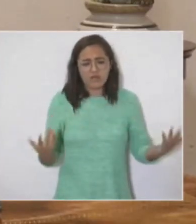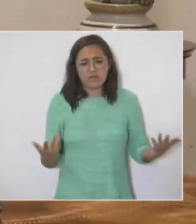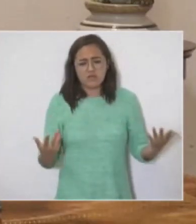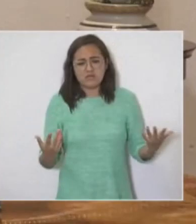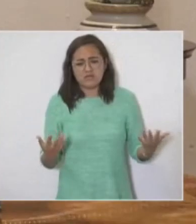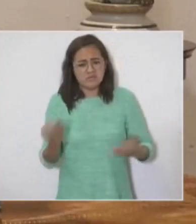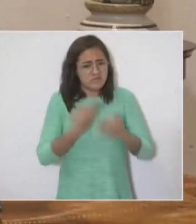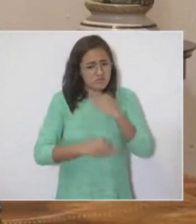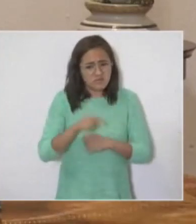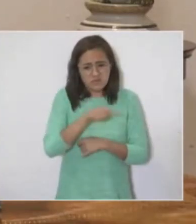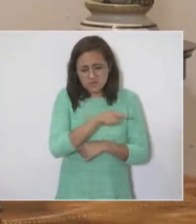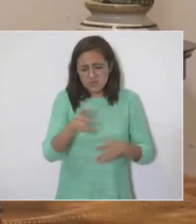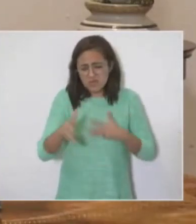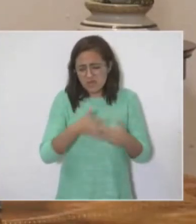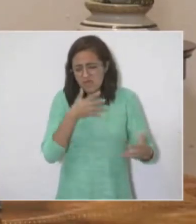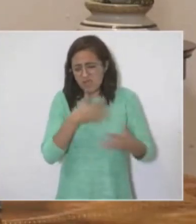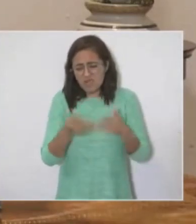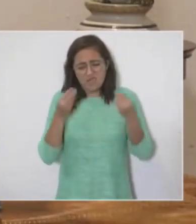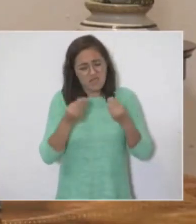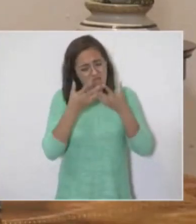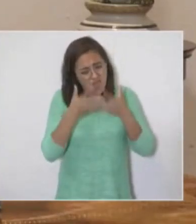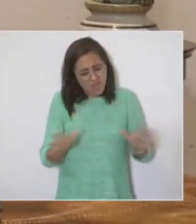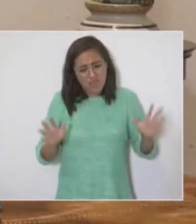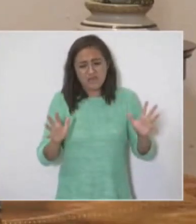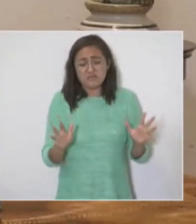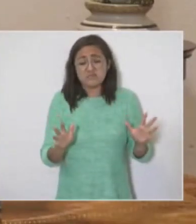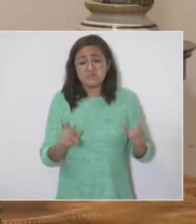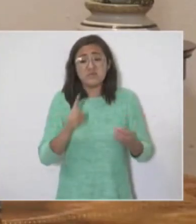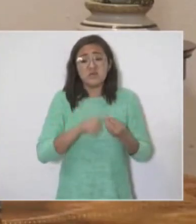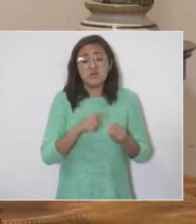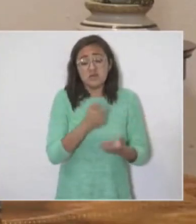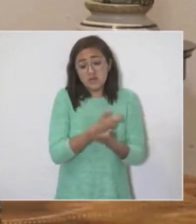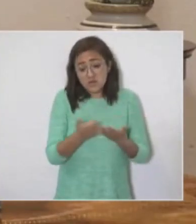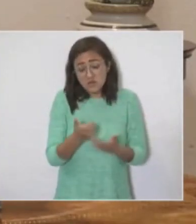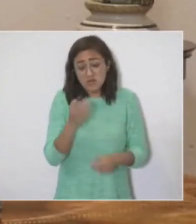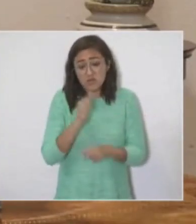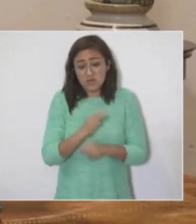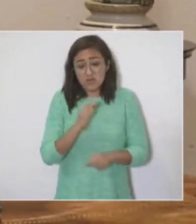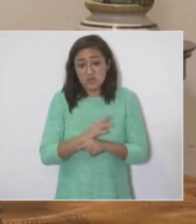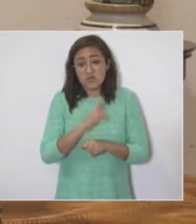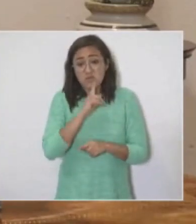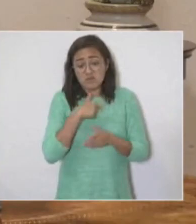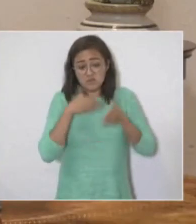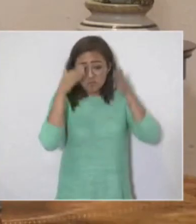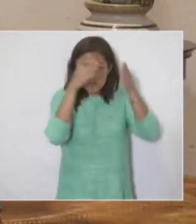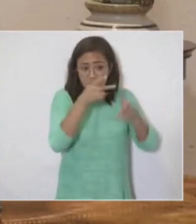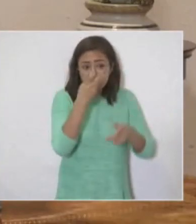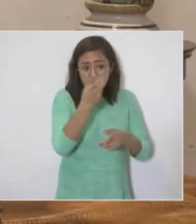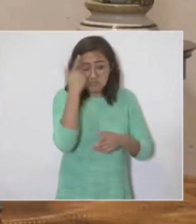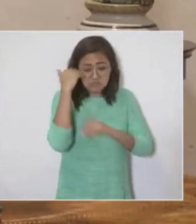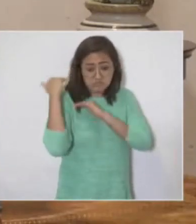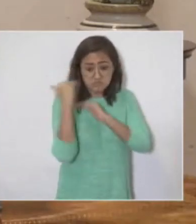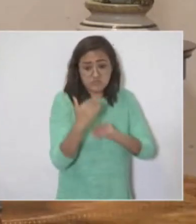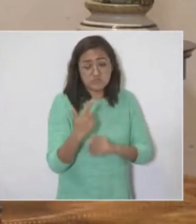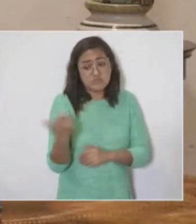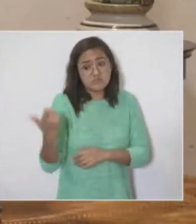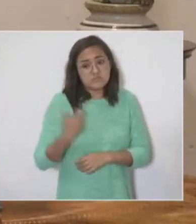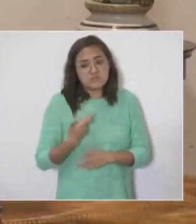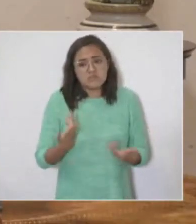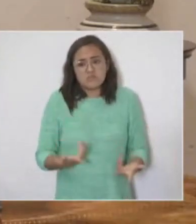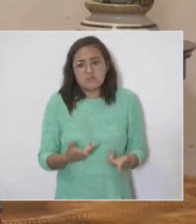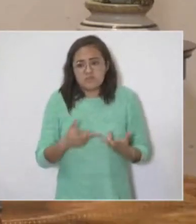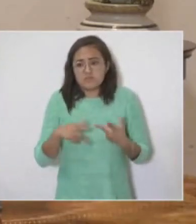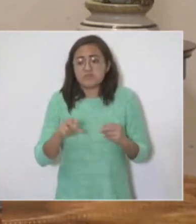todas las grandes obras que estamos construyendo y donde el recurso público es un recurso limitado que en donde no se tenía